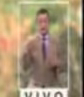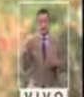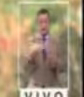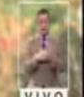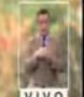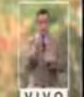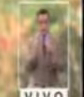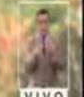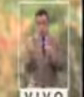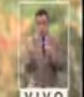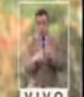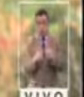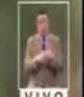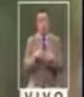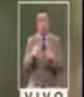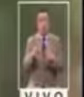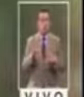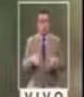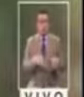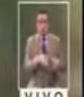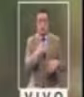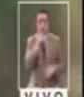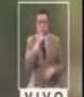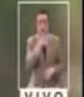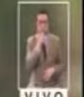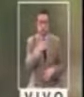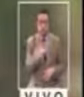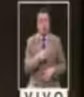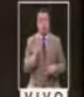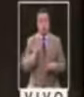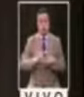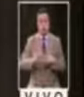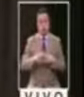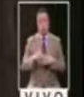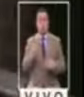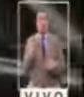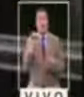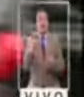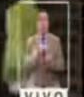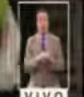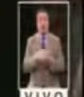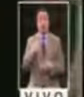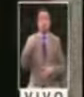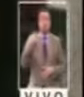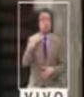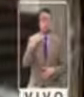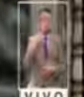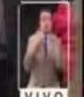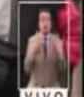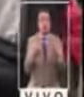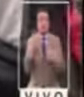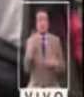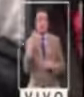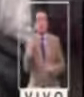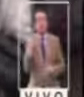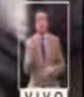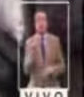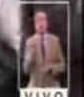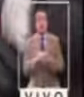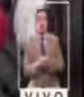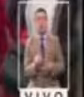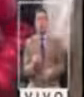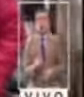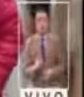están recurriendo a ese camino. Solución que dice favorece a los que reclaman y perjudica al 93% que no lo hace